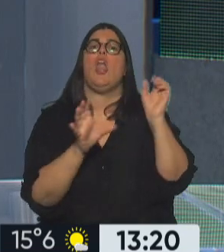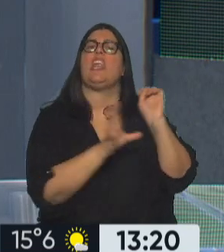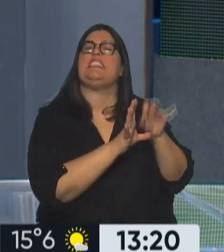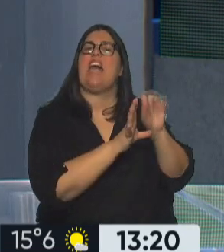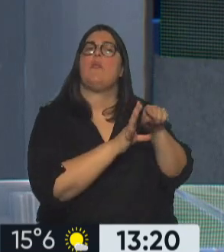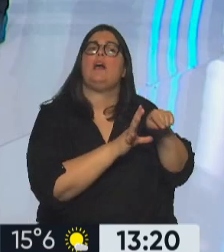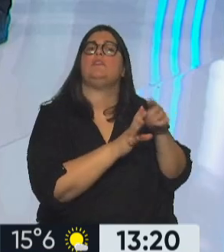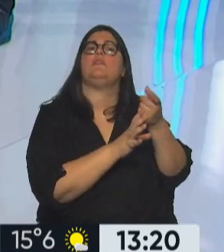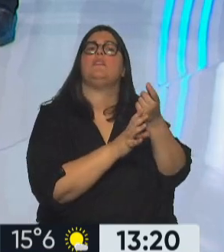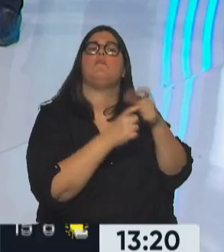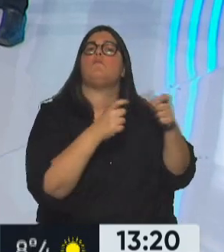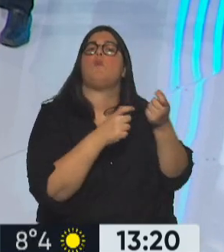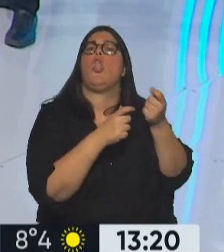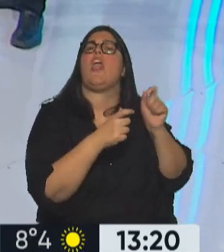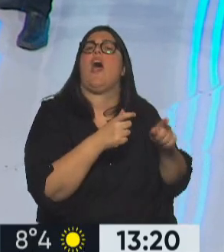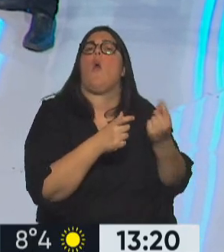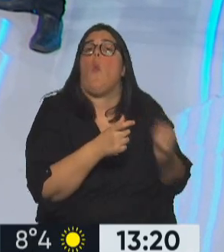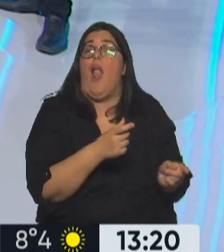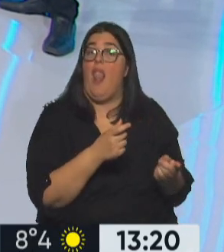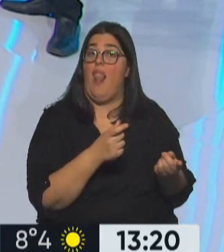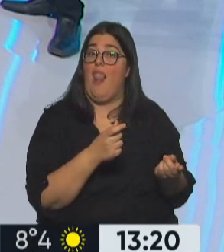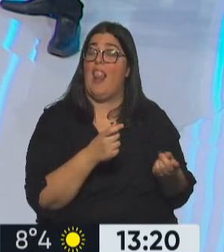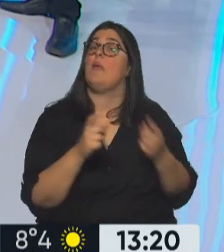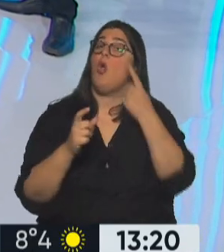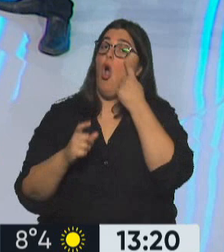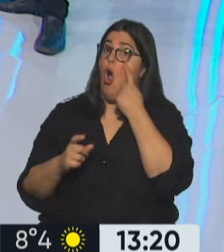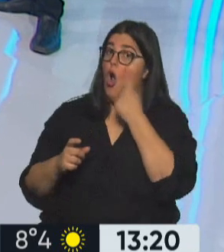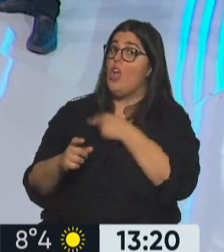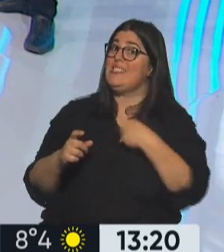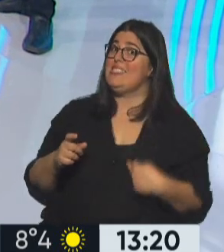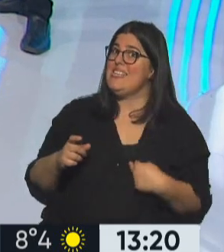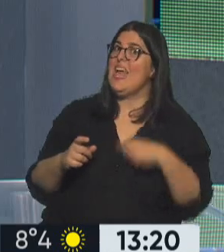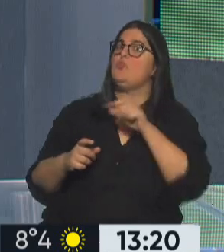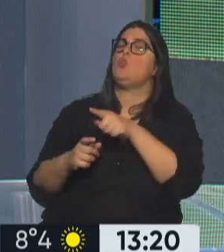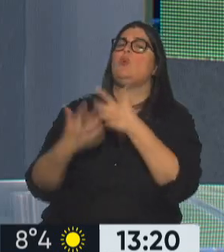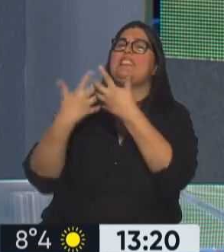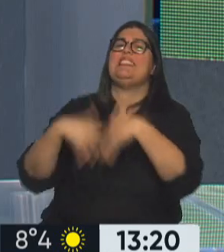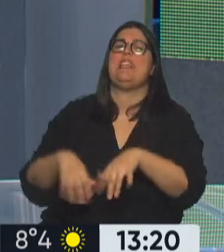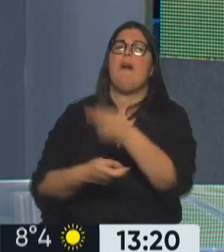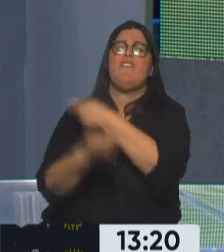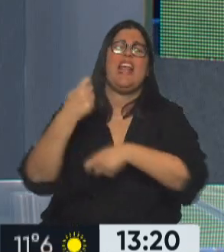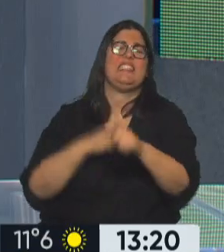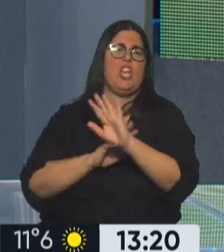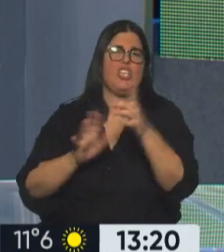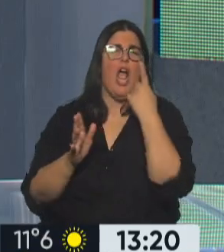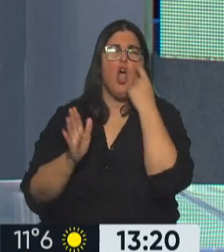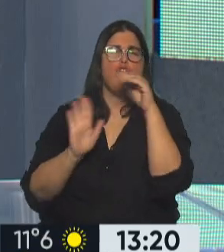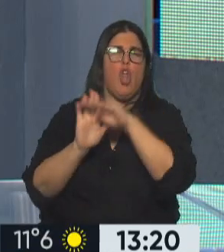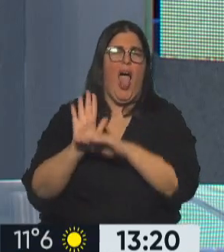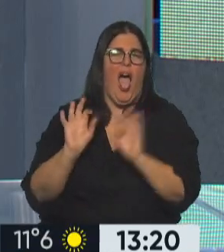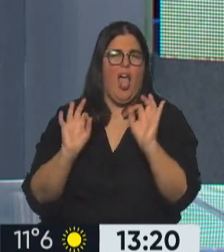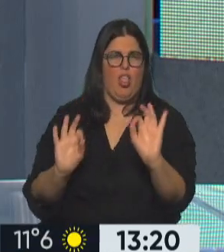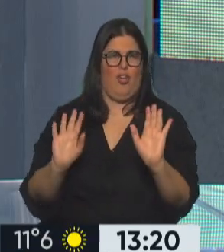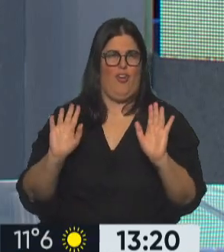reservas? Bueno, ahí está China jugando un rol importante también. Pero China tiene un mercado financiero extremadamente regulado. Entonces, digo, no